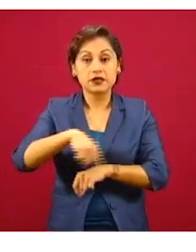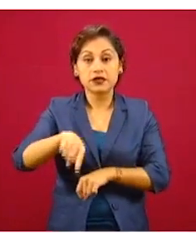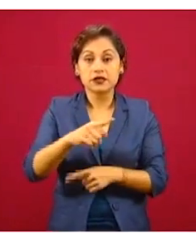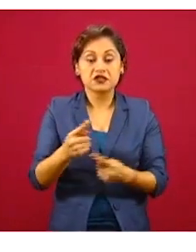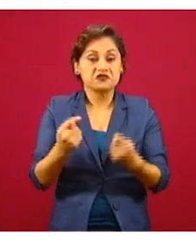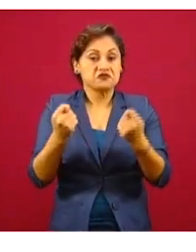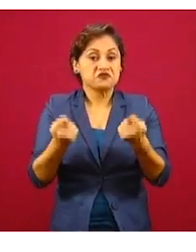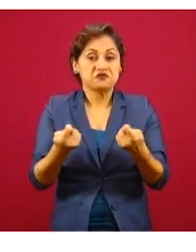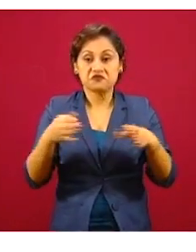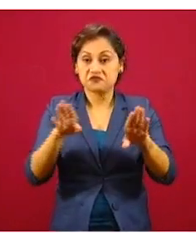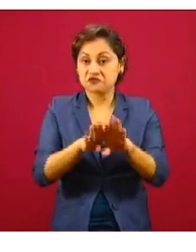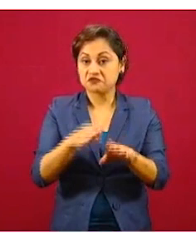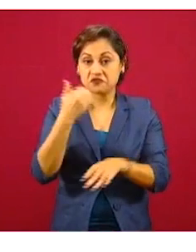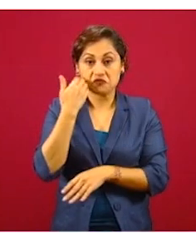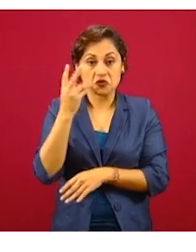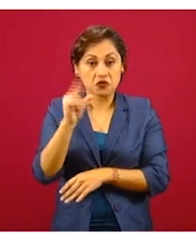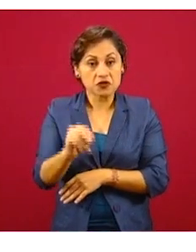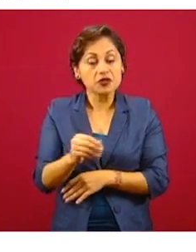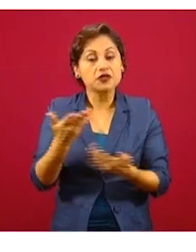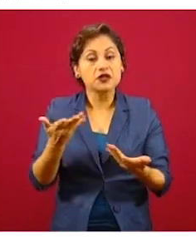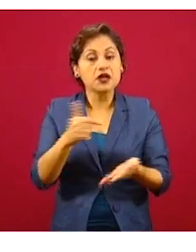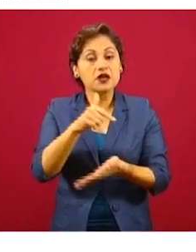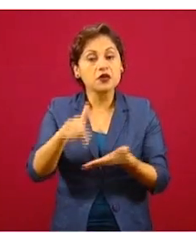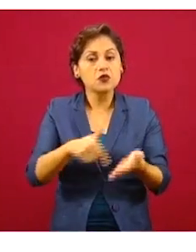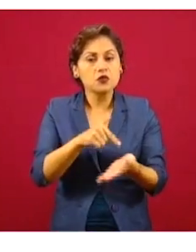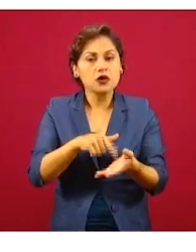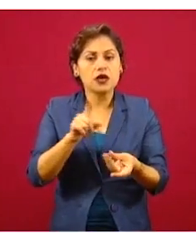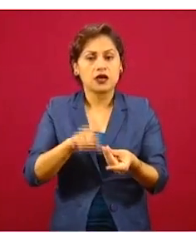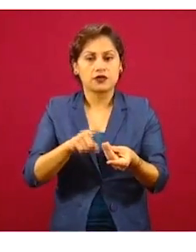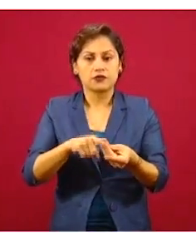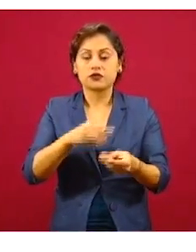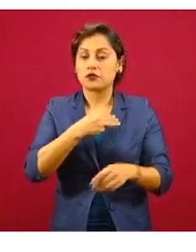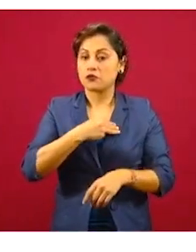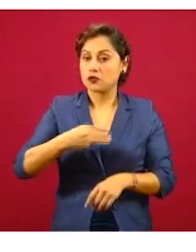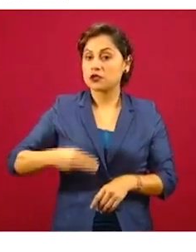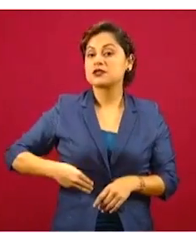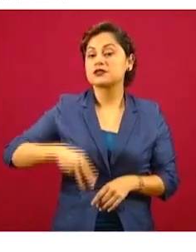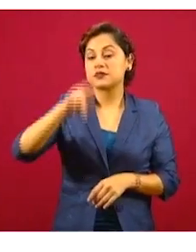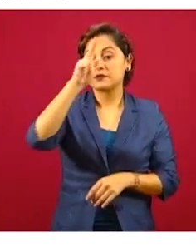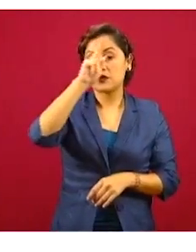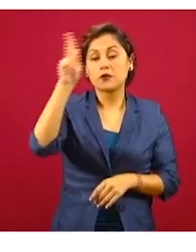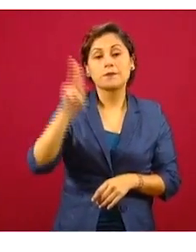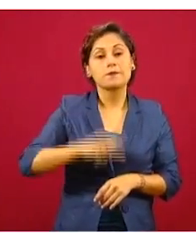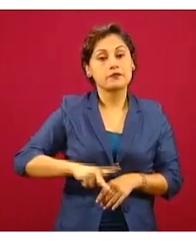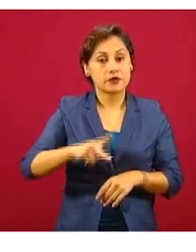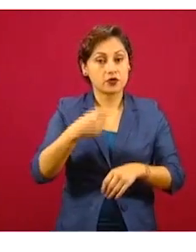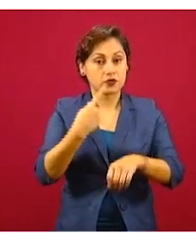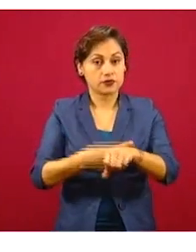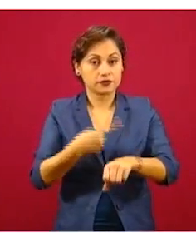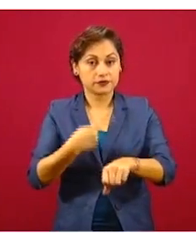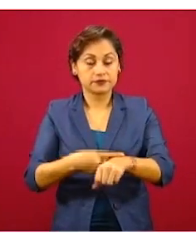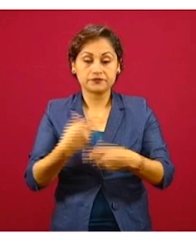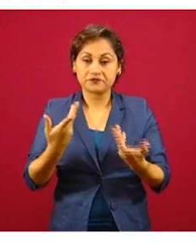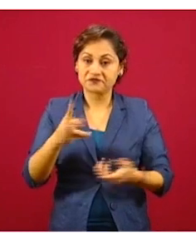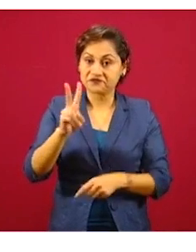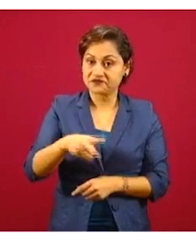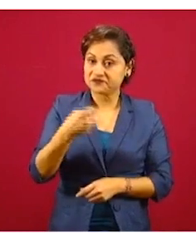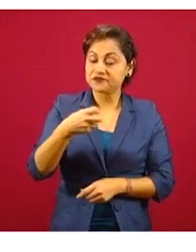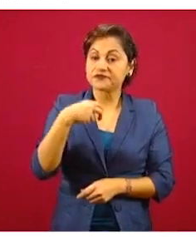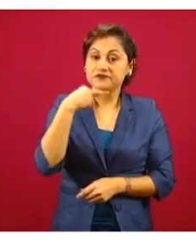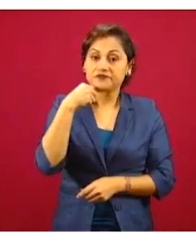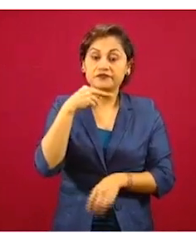en los mundos sitios donde han sido más afectados por la pandemia esto también preocupa este porcentaje